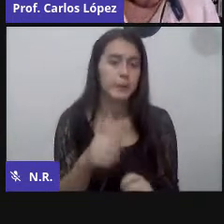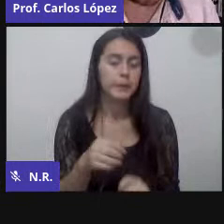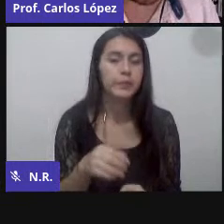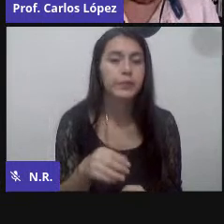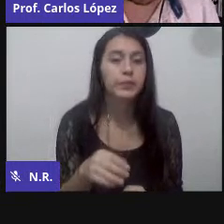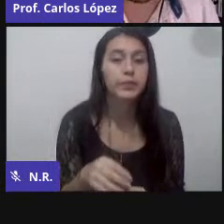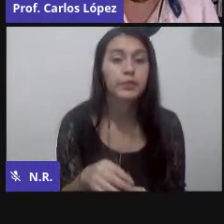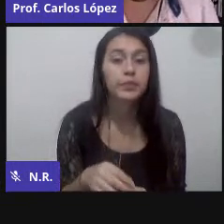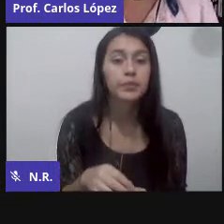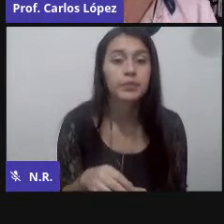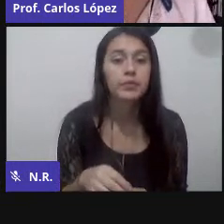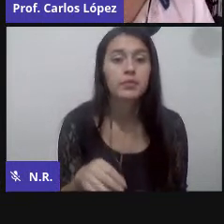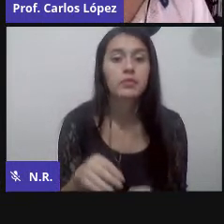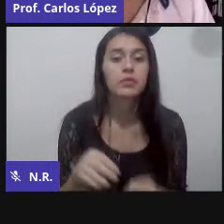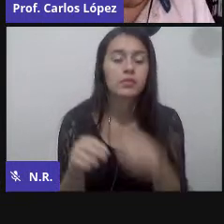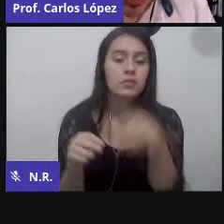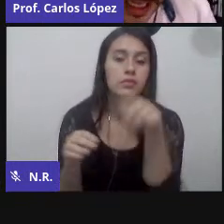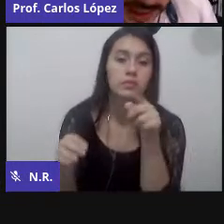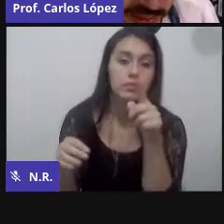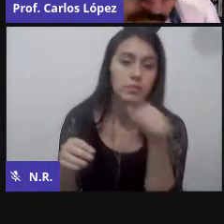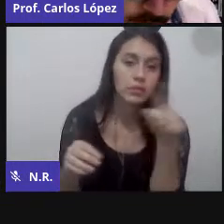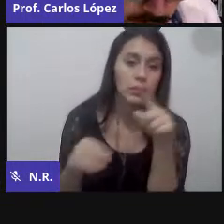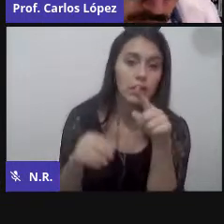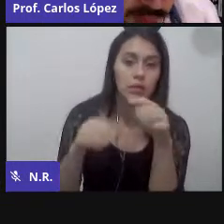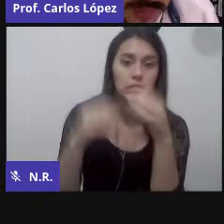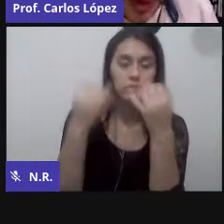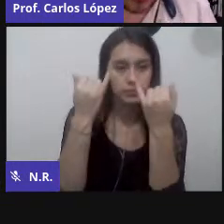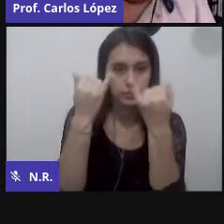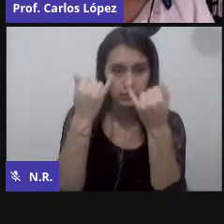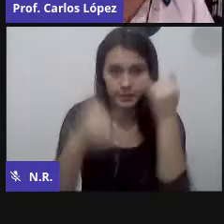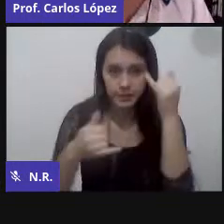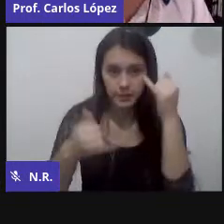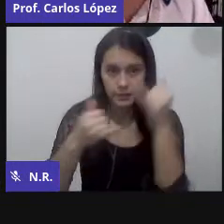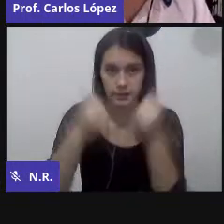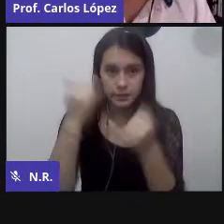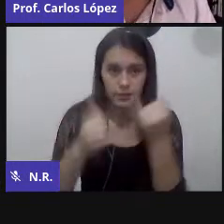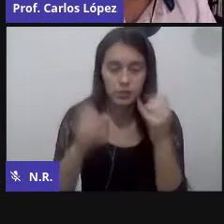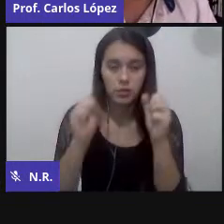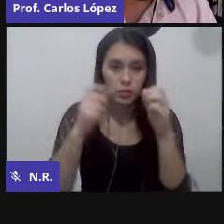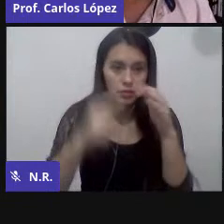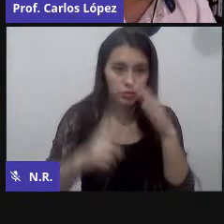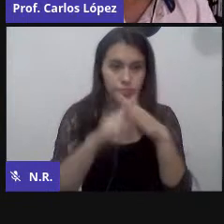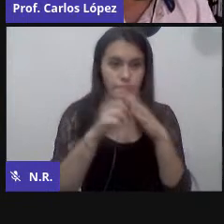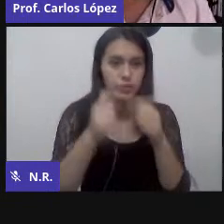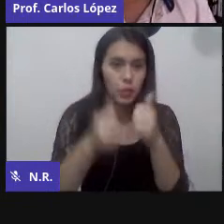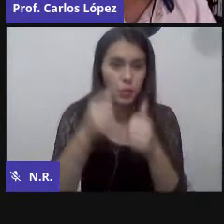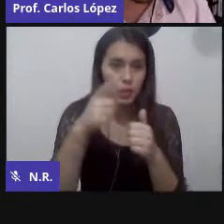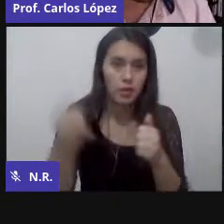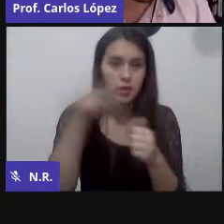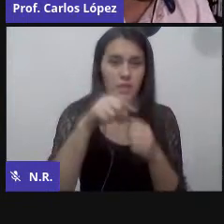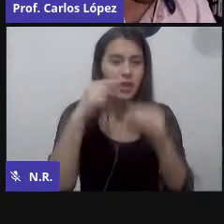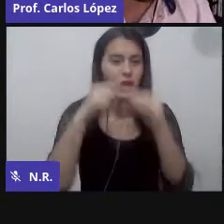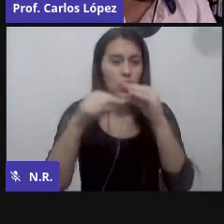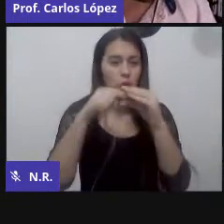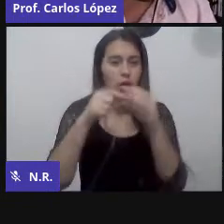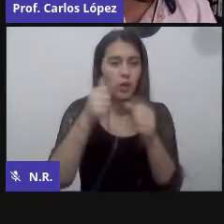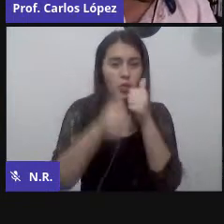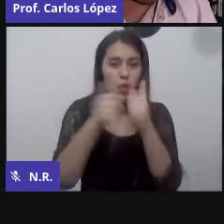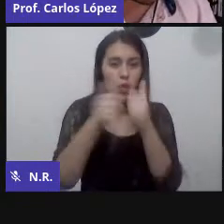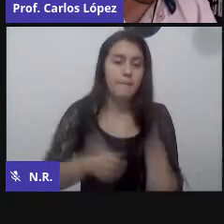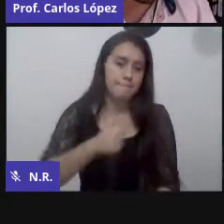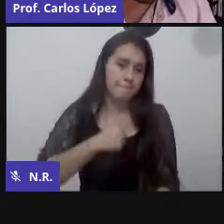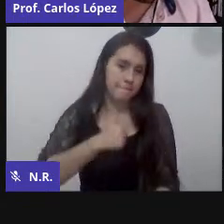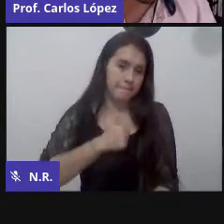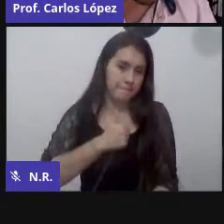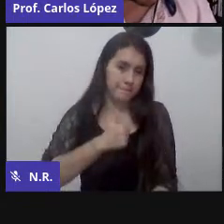tengan como la pantalla. Entonces aquí, crear nuevo a un broadcast. ¿De qué correo lo vamos a crear? Desde el mío,